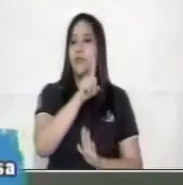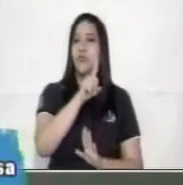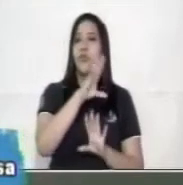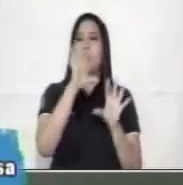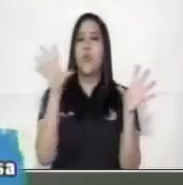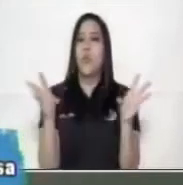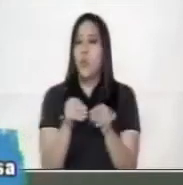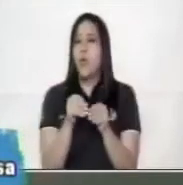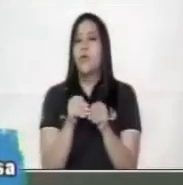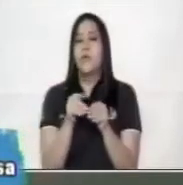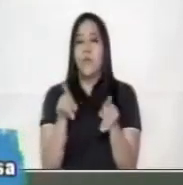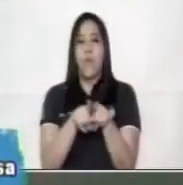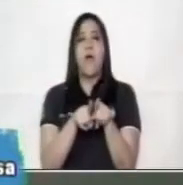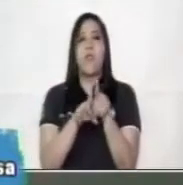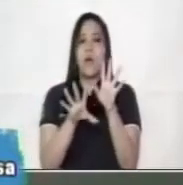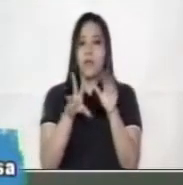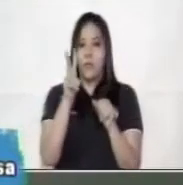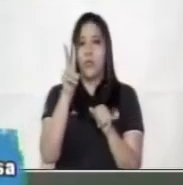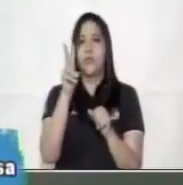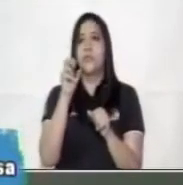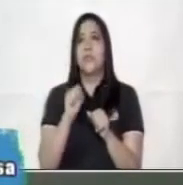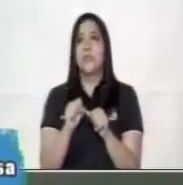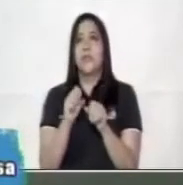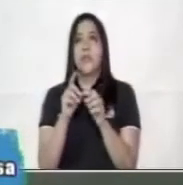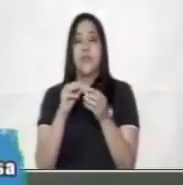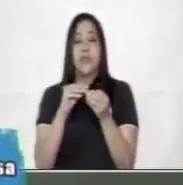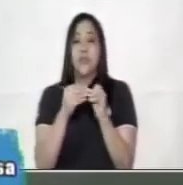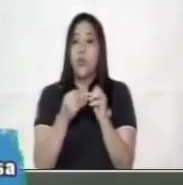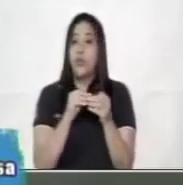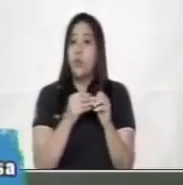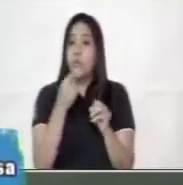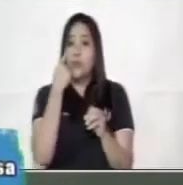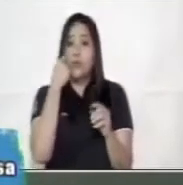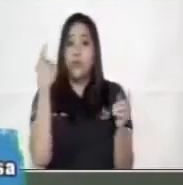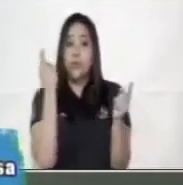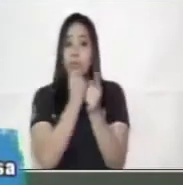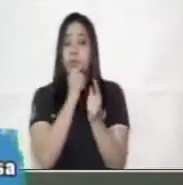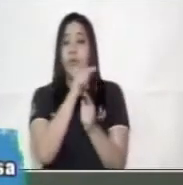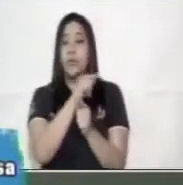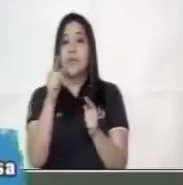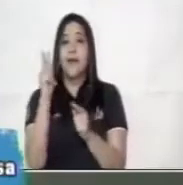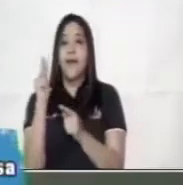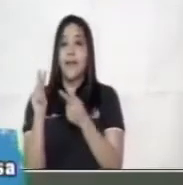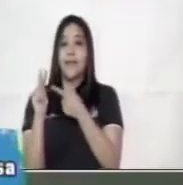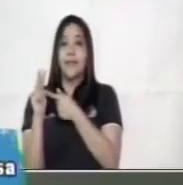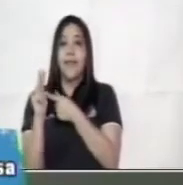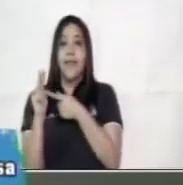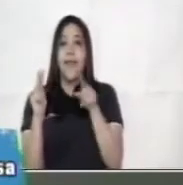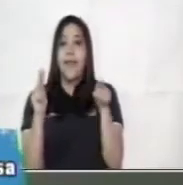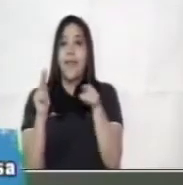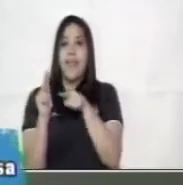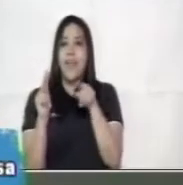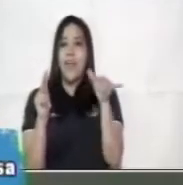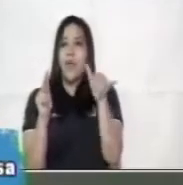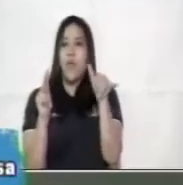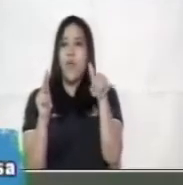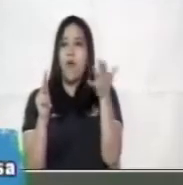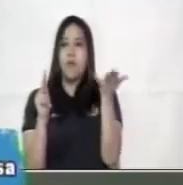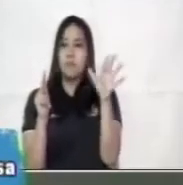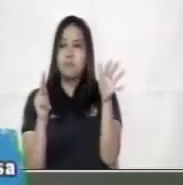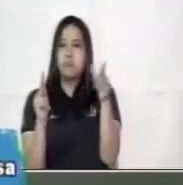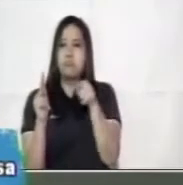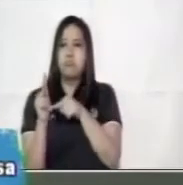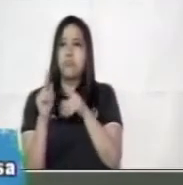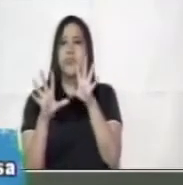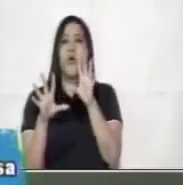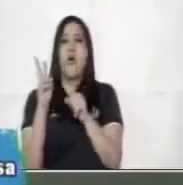da 12. Entonces, los números que debo de encontrar acá en Y deben de dar como resultado